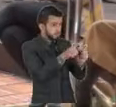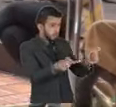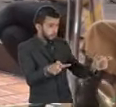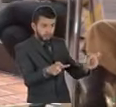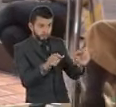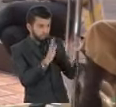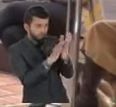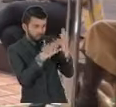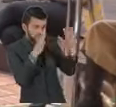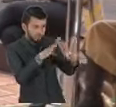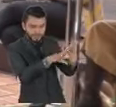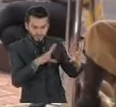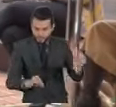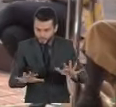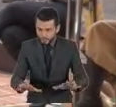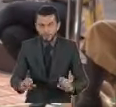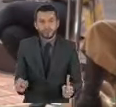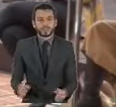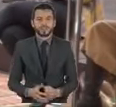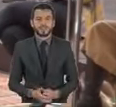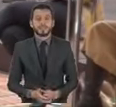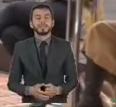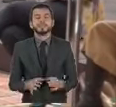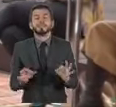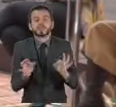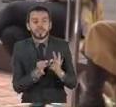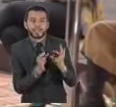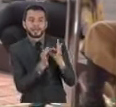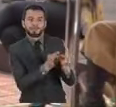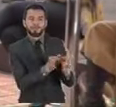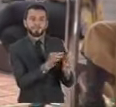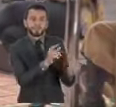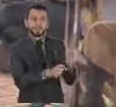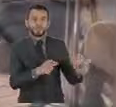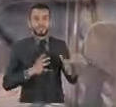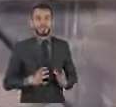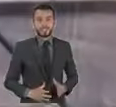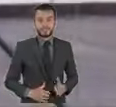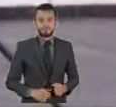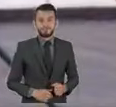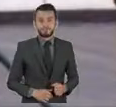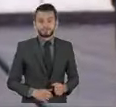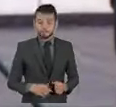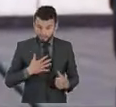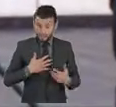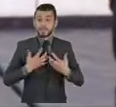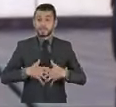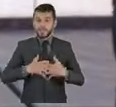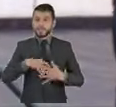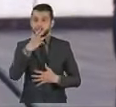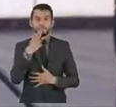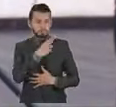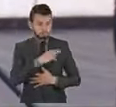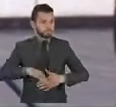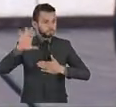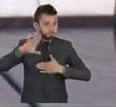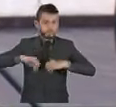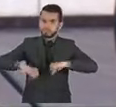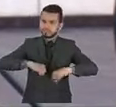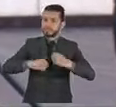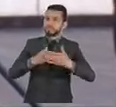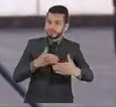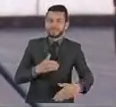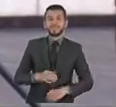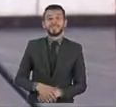queremos hacerlo además con la ciudadanía. Entonces, es un compromiso de esta empresa que todos los procesos de transformación